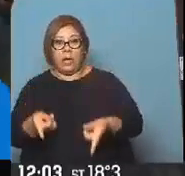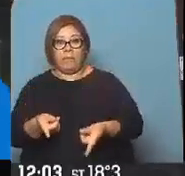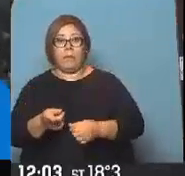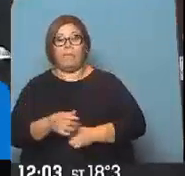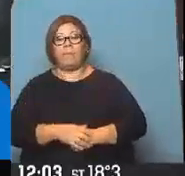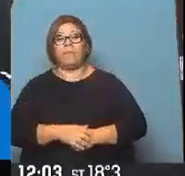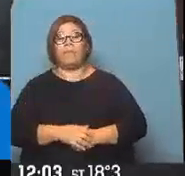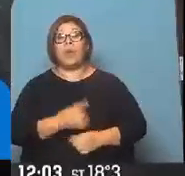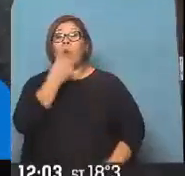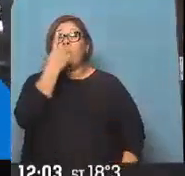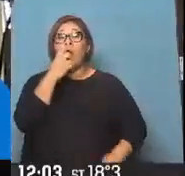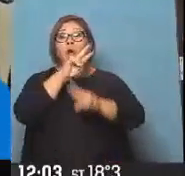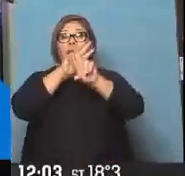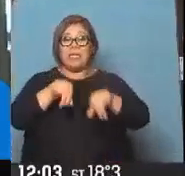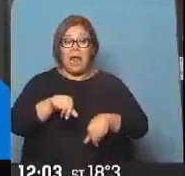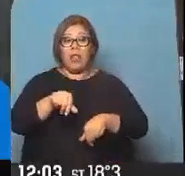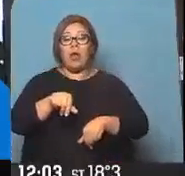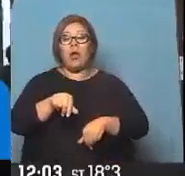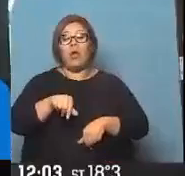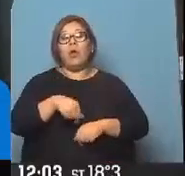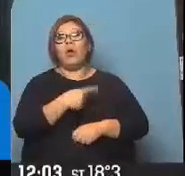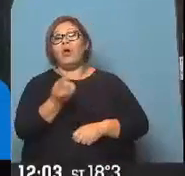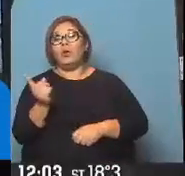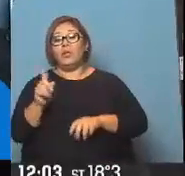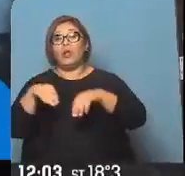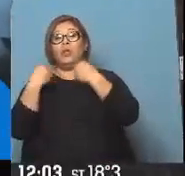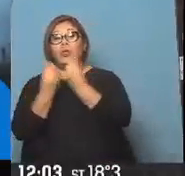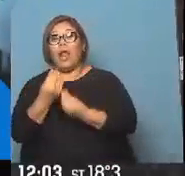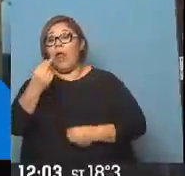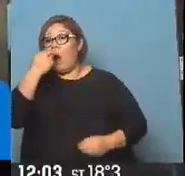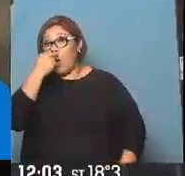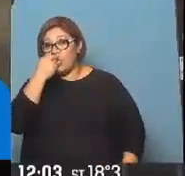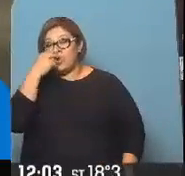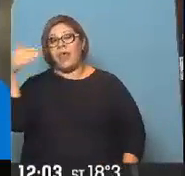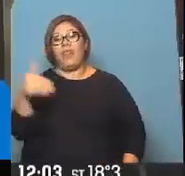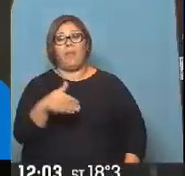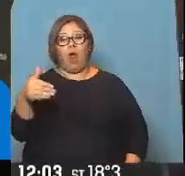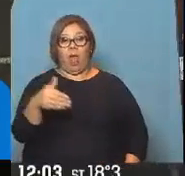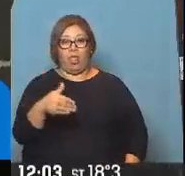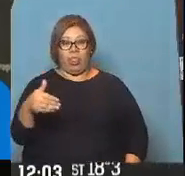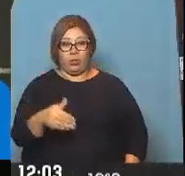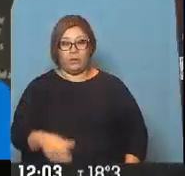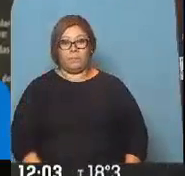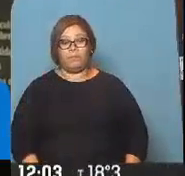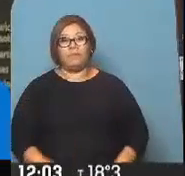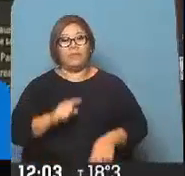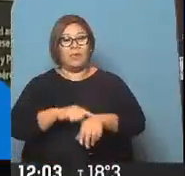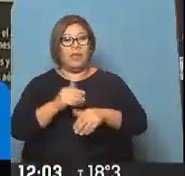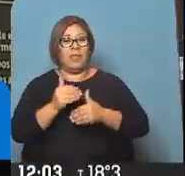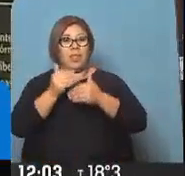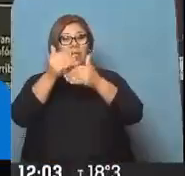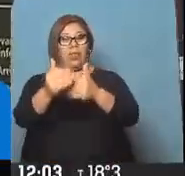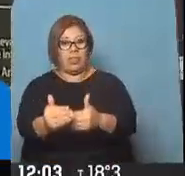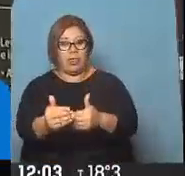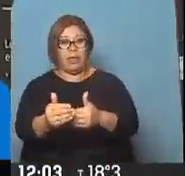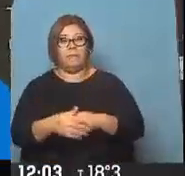demorados pero la medida de protesta según la empresa aerolíneas argentinas afectó a 20 vuelos con cancelaciones y 10